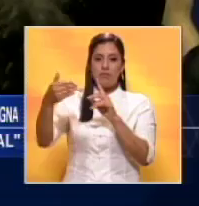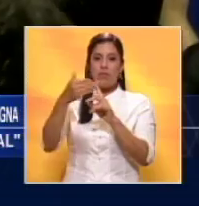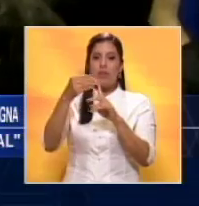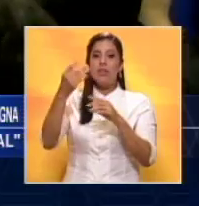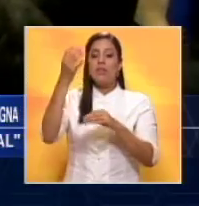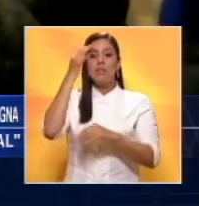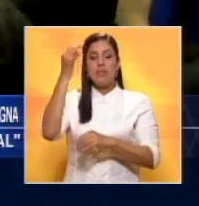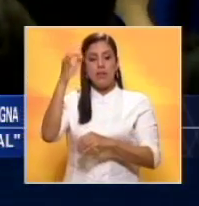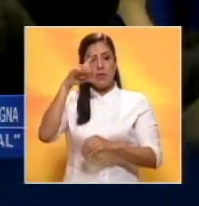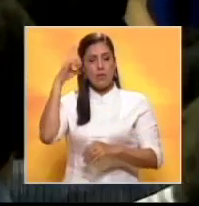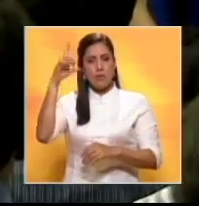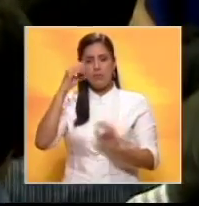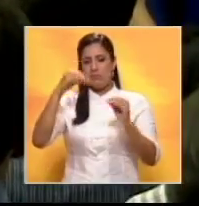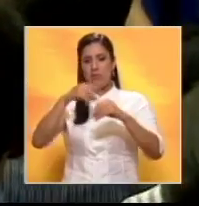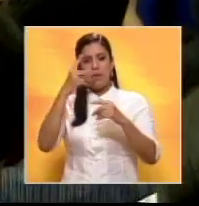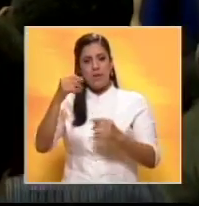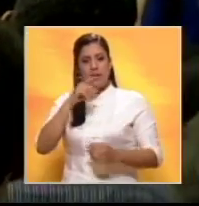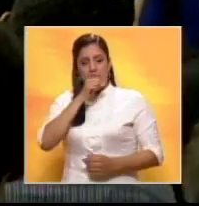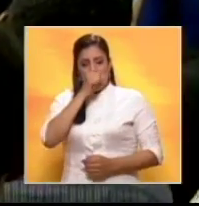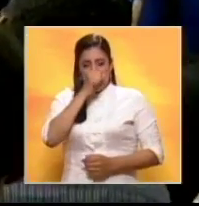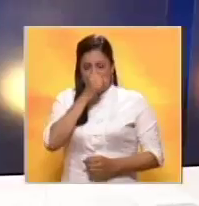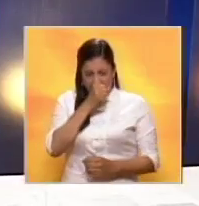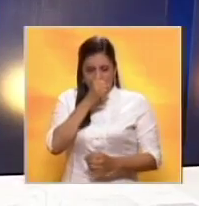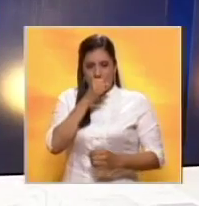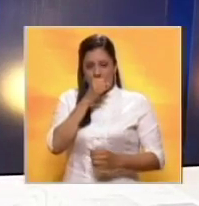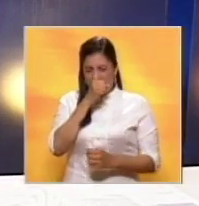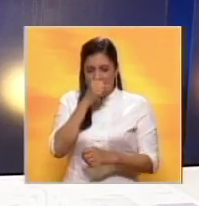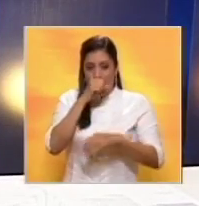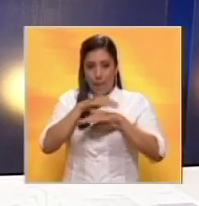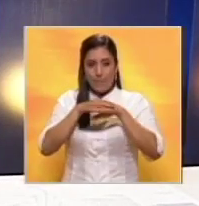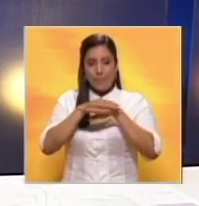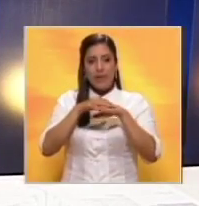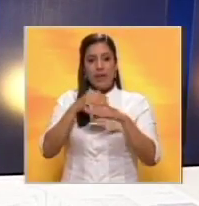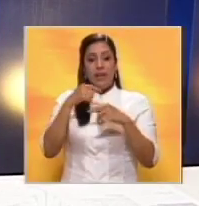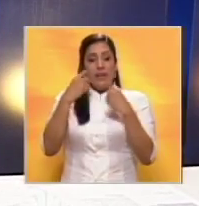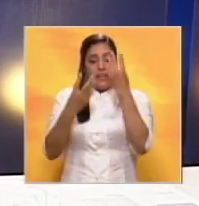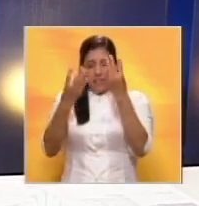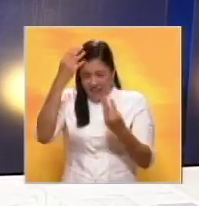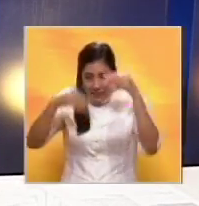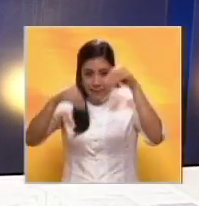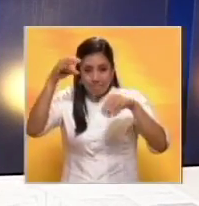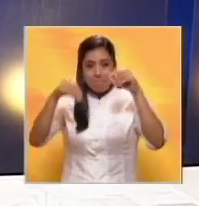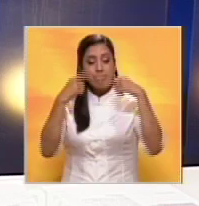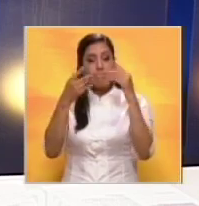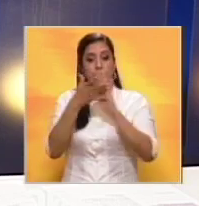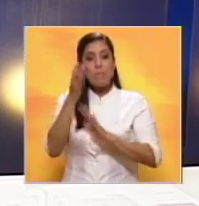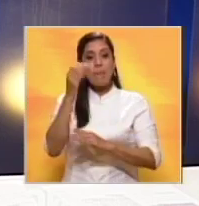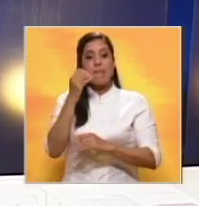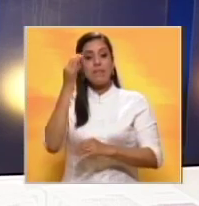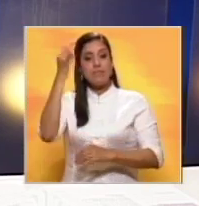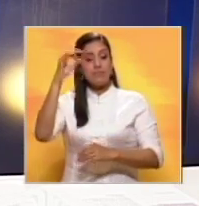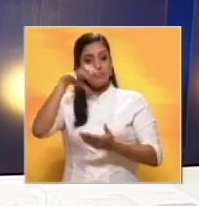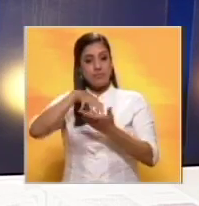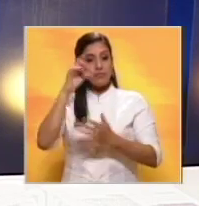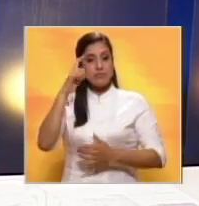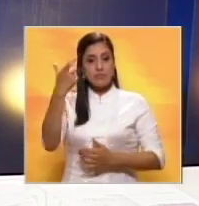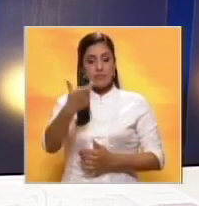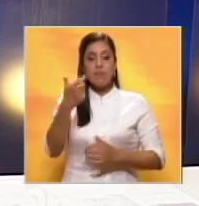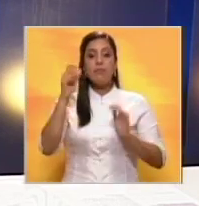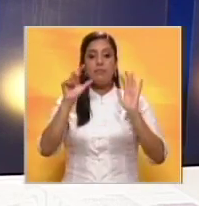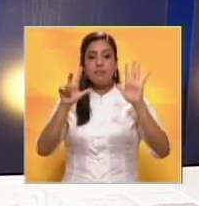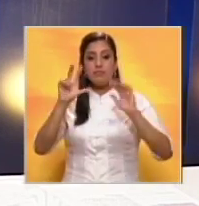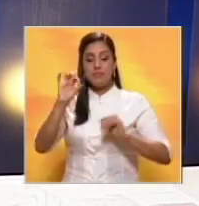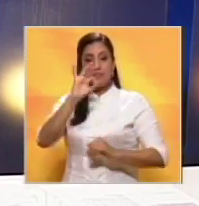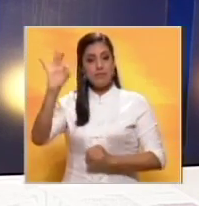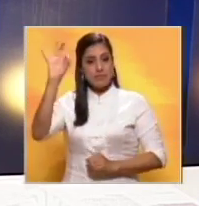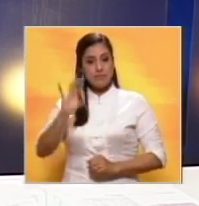se realiza a la fiscal general de la República, Luis Ortega Díaz. En San Juan de los Morros, la capital del estado Guárico, este jueves el 80%